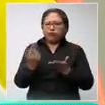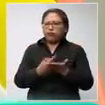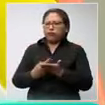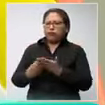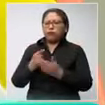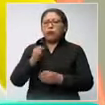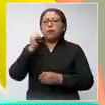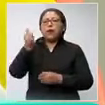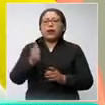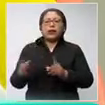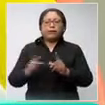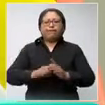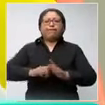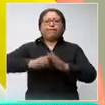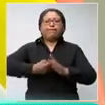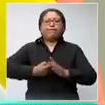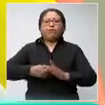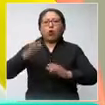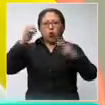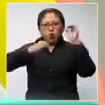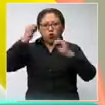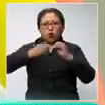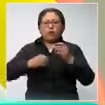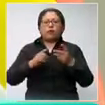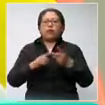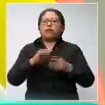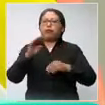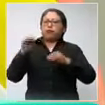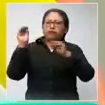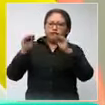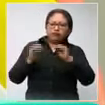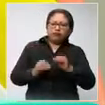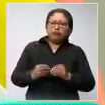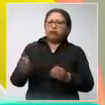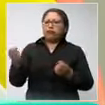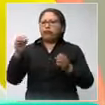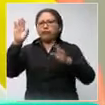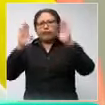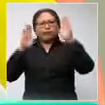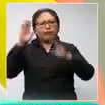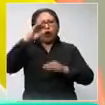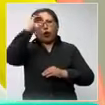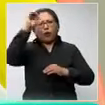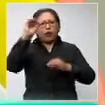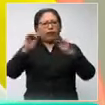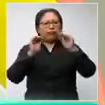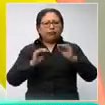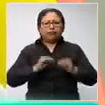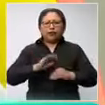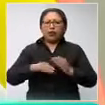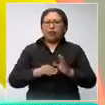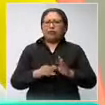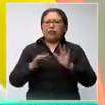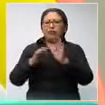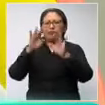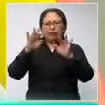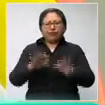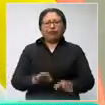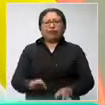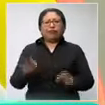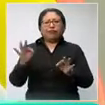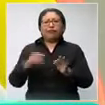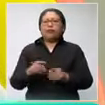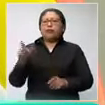en el departamento de Oruro. Seguimos con la sistematización que va a tener que ser hecha de cara al pueblo, no entre notables, no